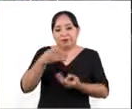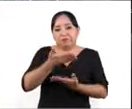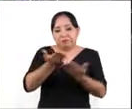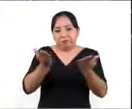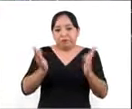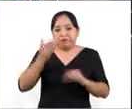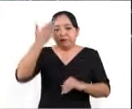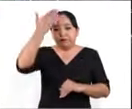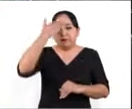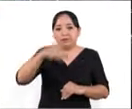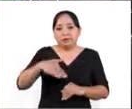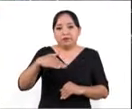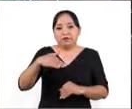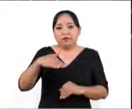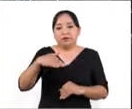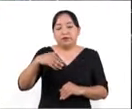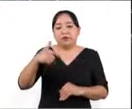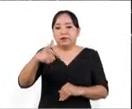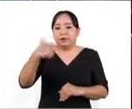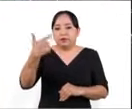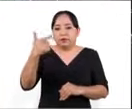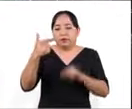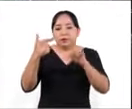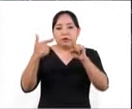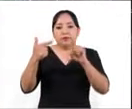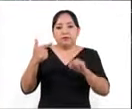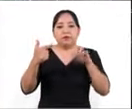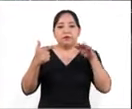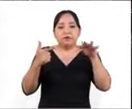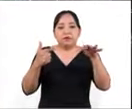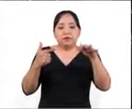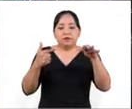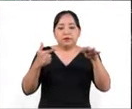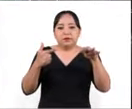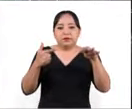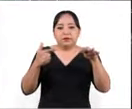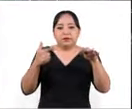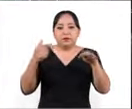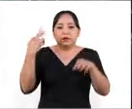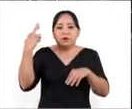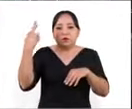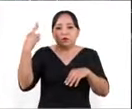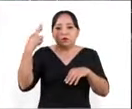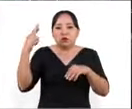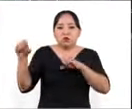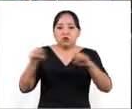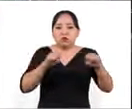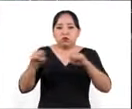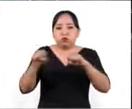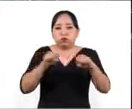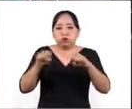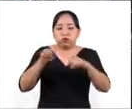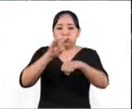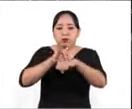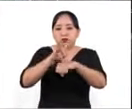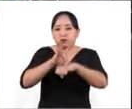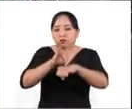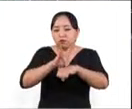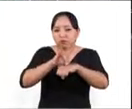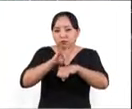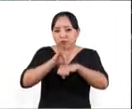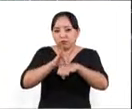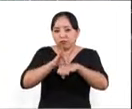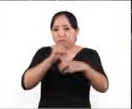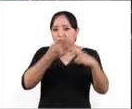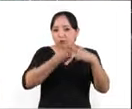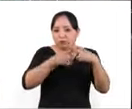a las 12:19 sonaron las alarmas sísmicas para realizar el simulacro del sismo